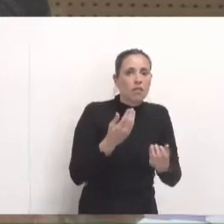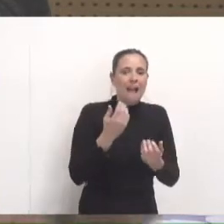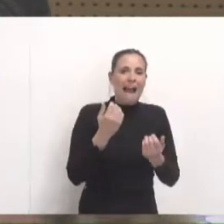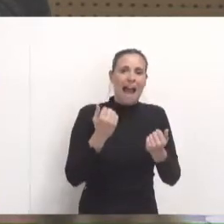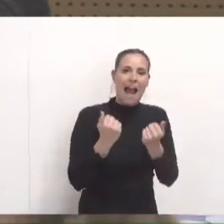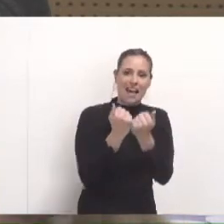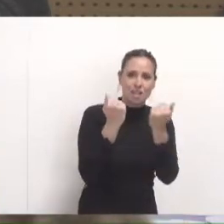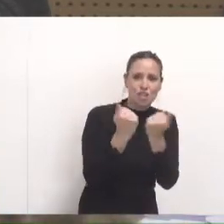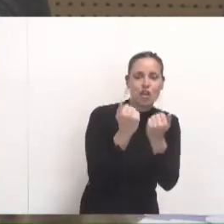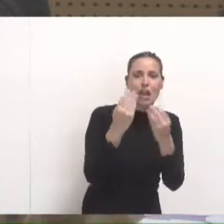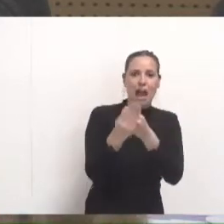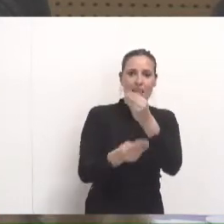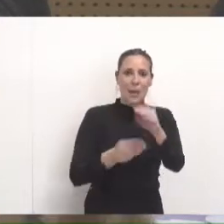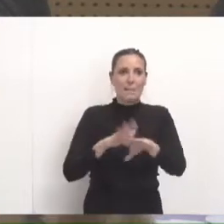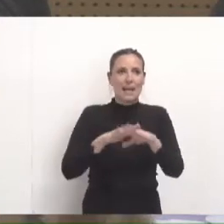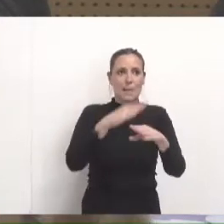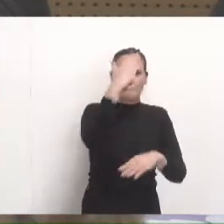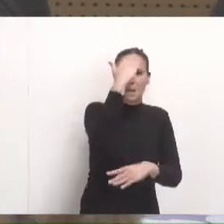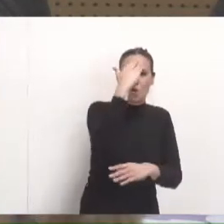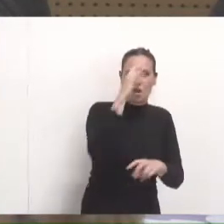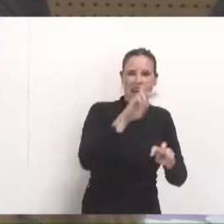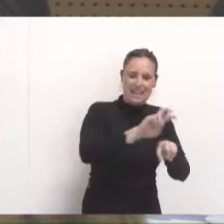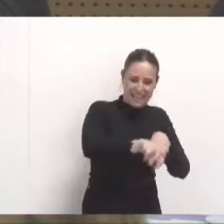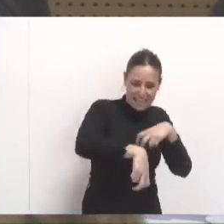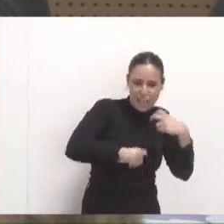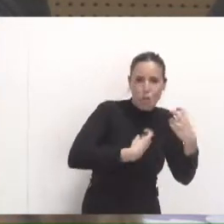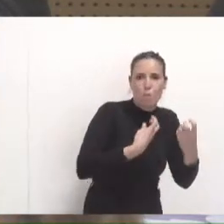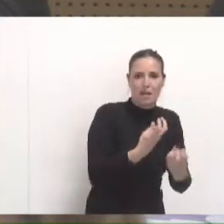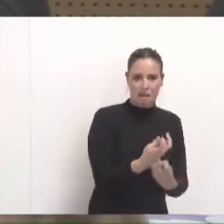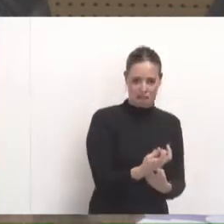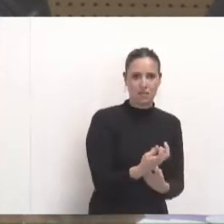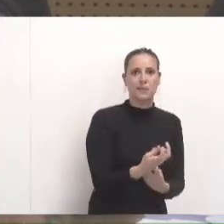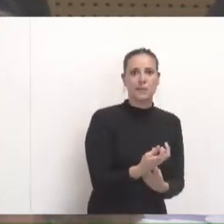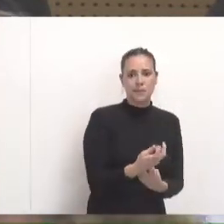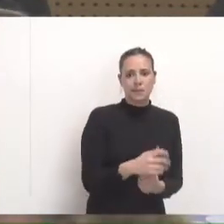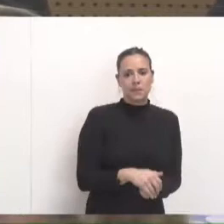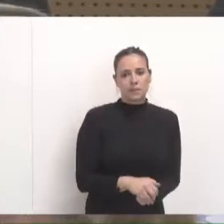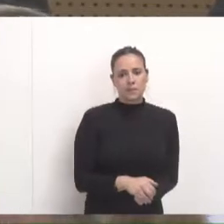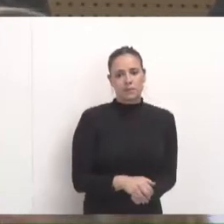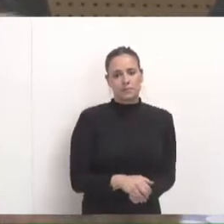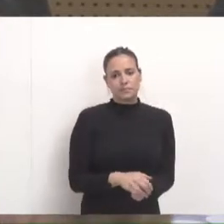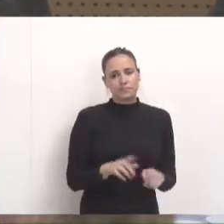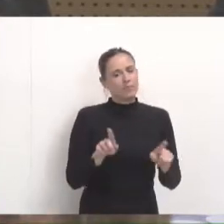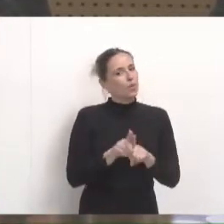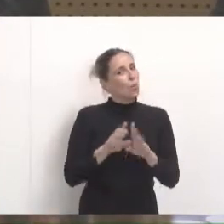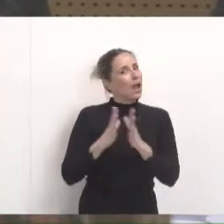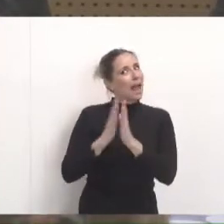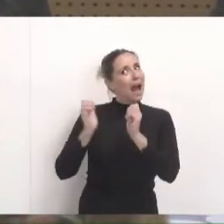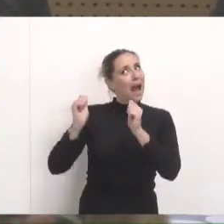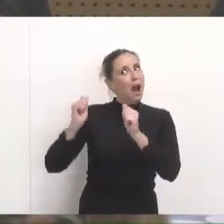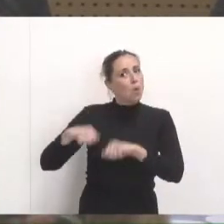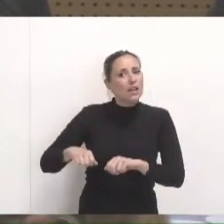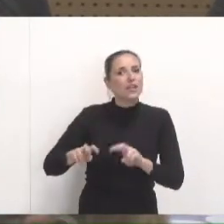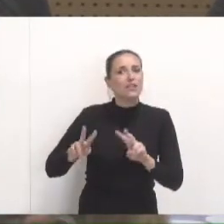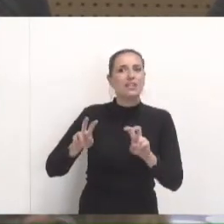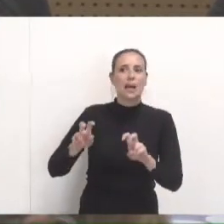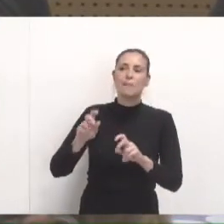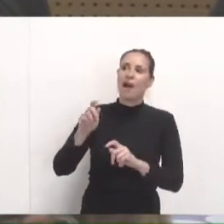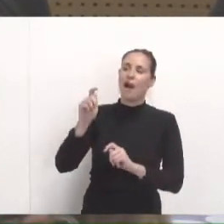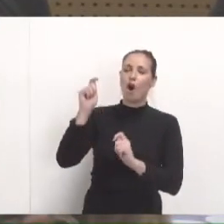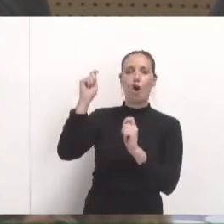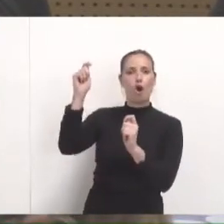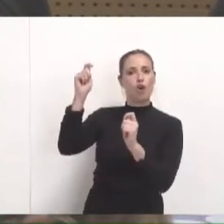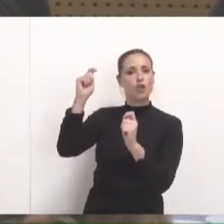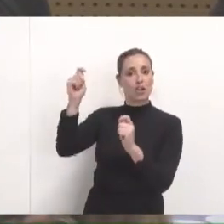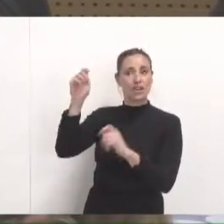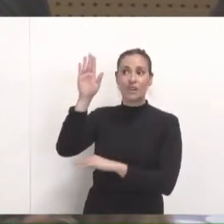acciones de recuperación de la memoria y... digamos, revocar los acuerdos que tienen que ver con distinciones honoríficas otorgadas